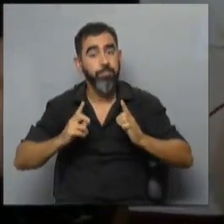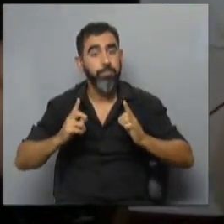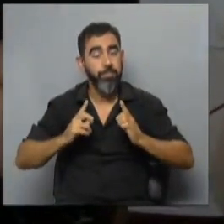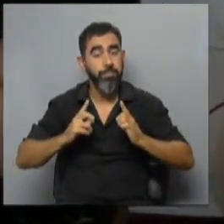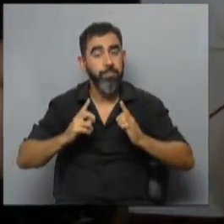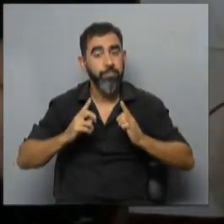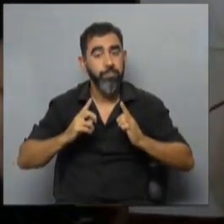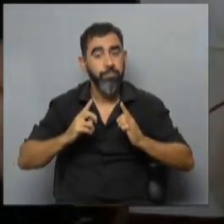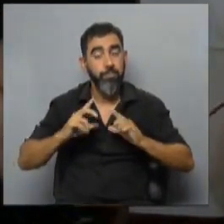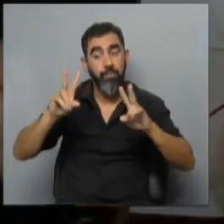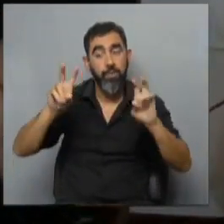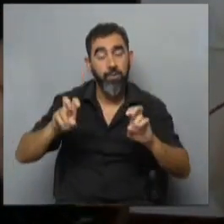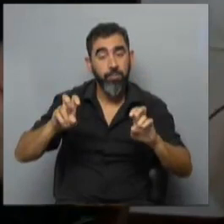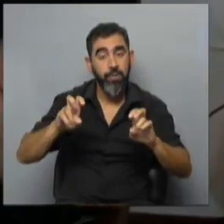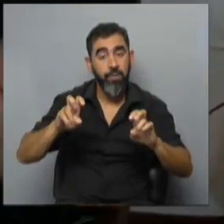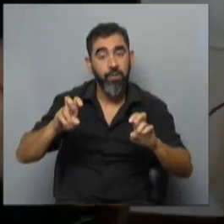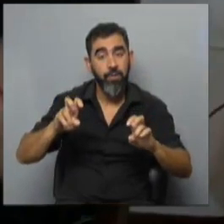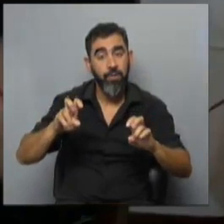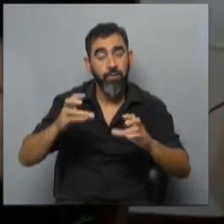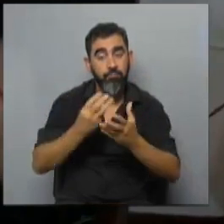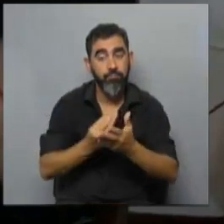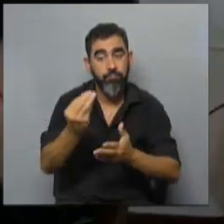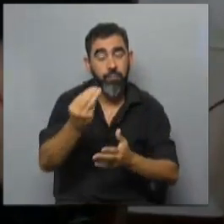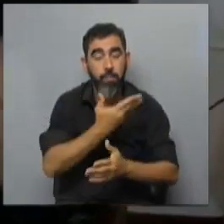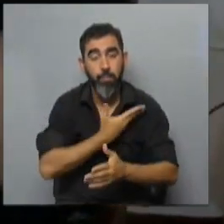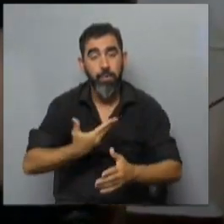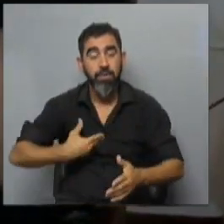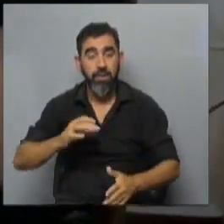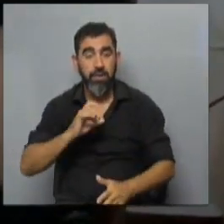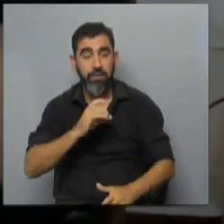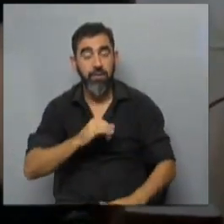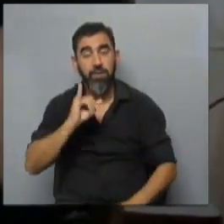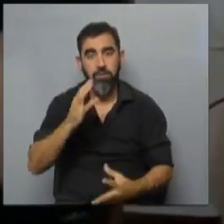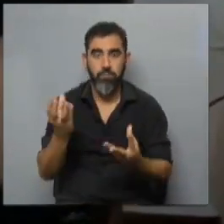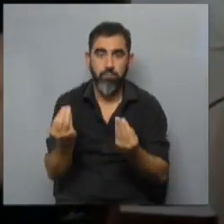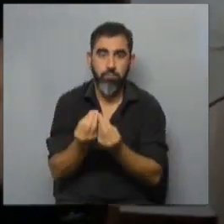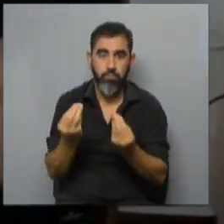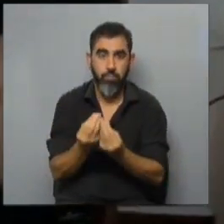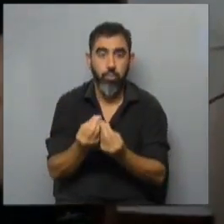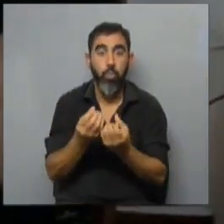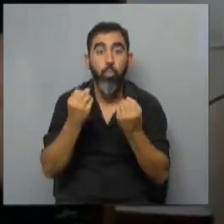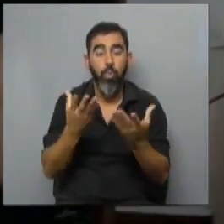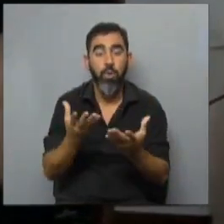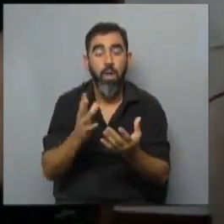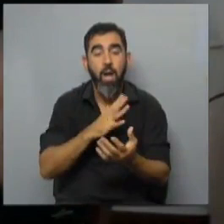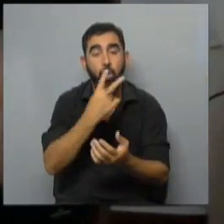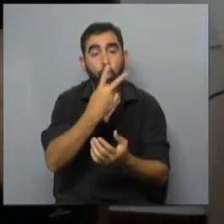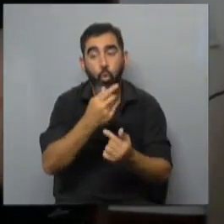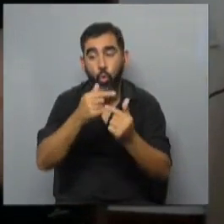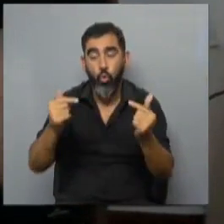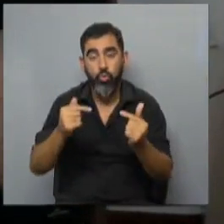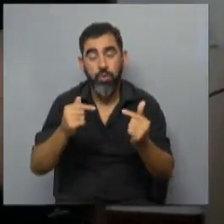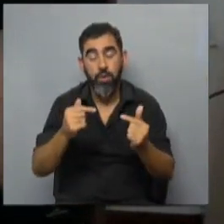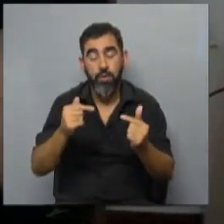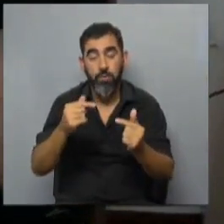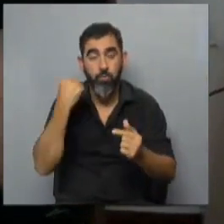decirlo menos con respecto a lo de la solución de la constituyente son dos hechos muy